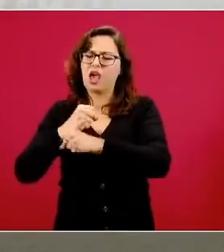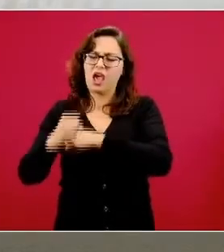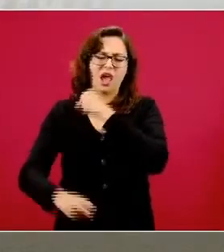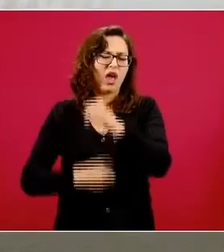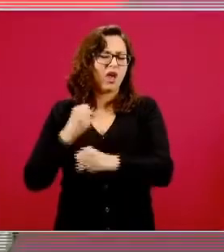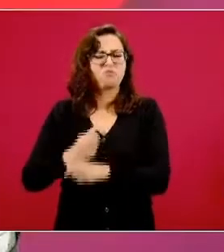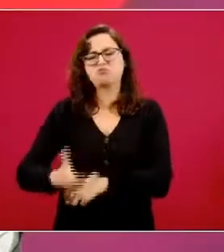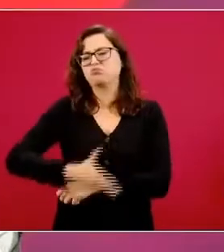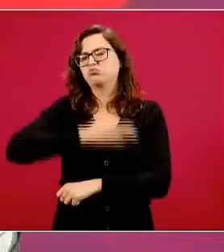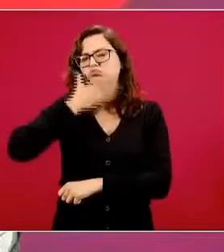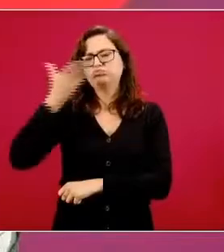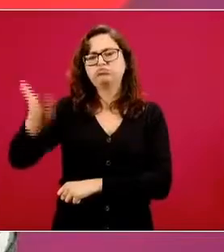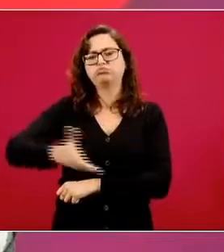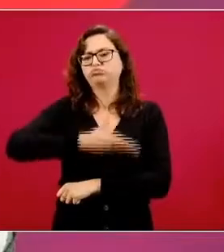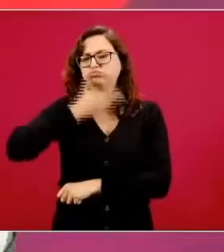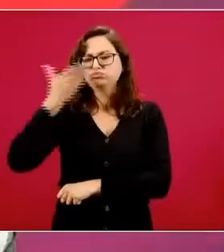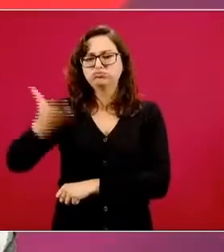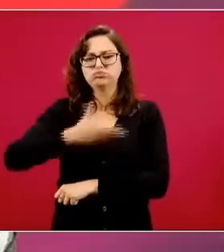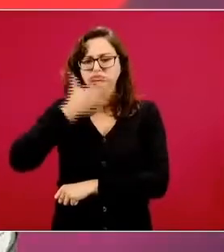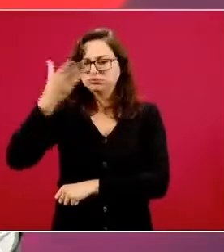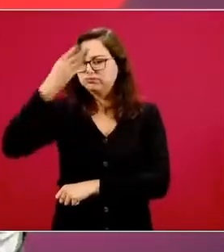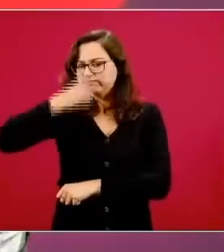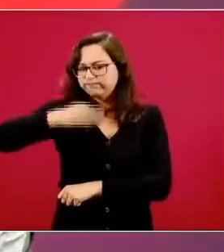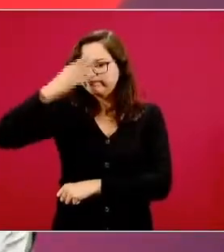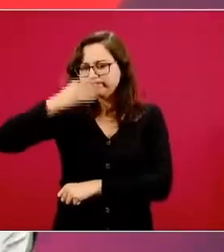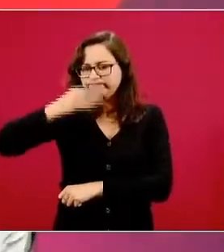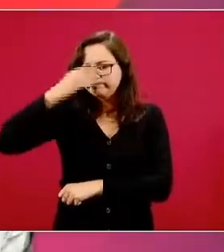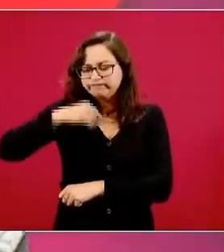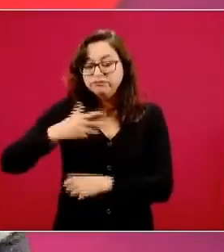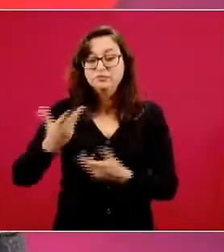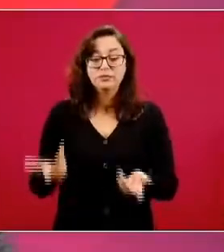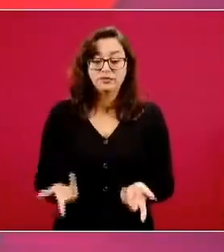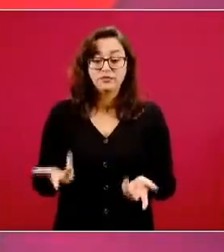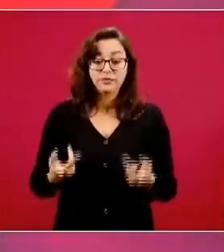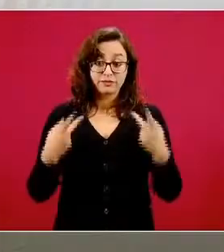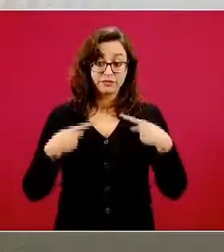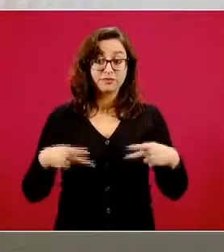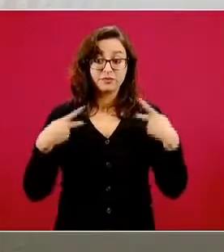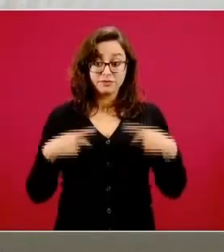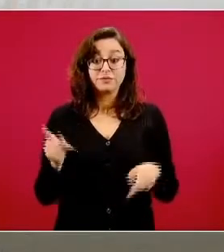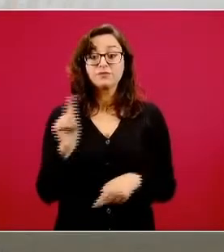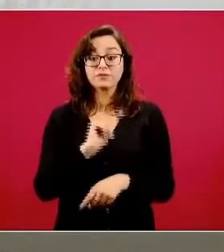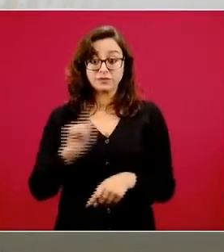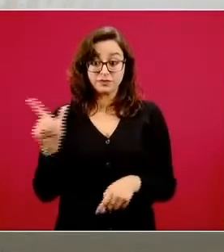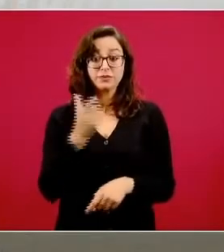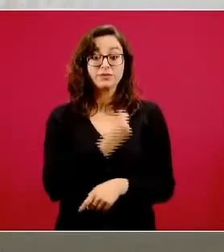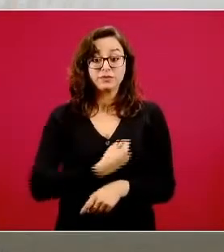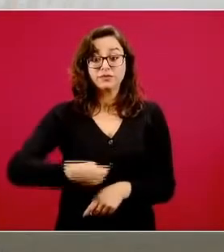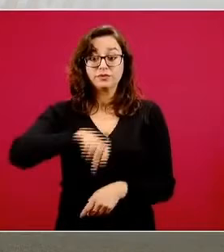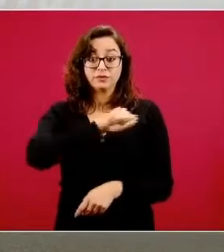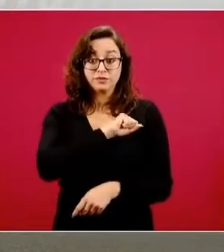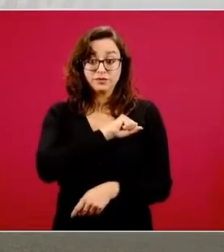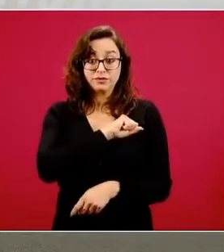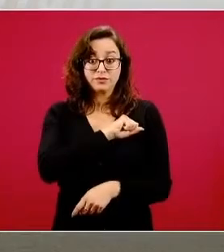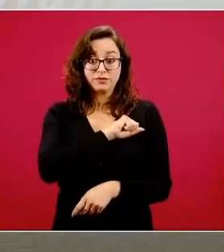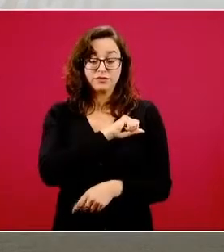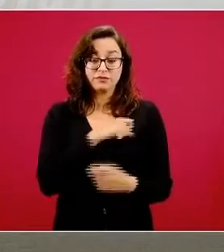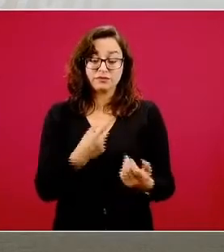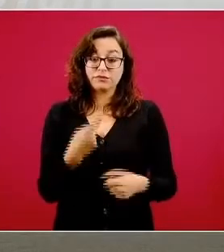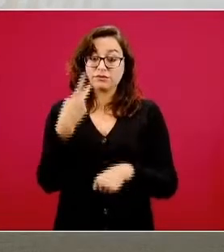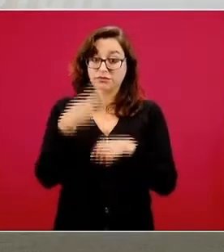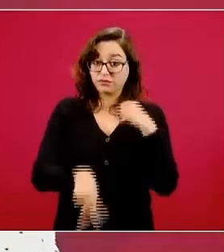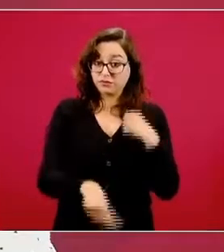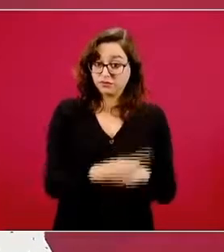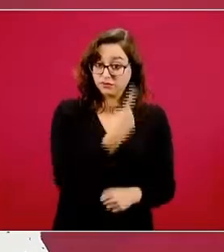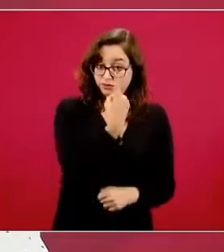estas épocas, estas personas profesionales de la salud ya no solo van a estar en riesgo